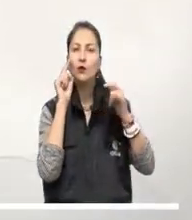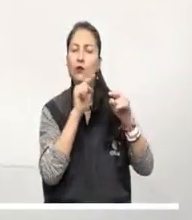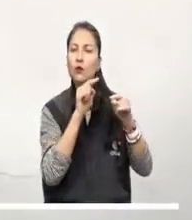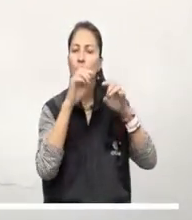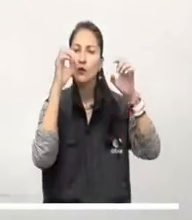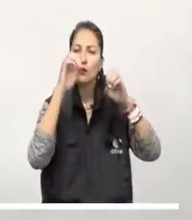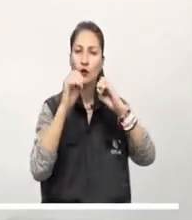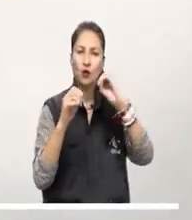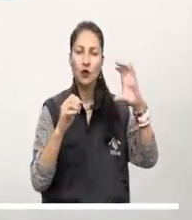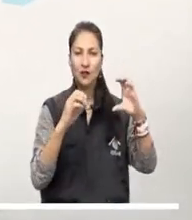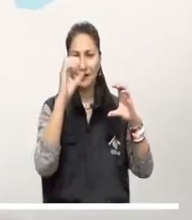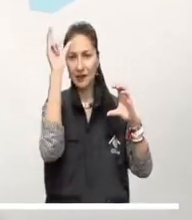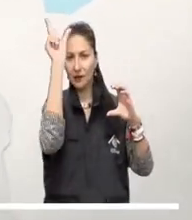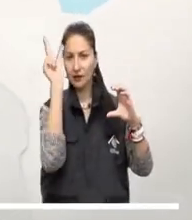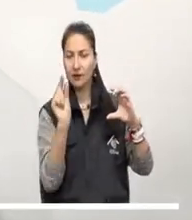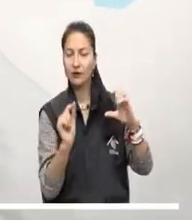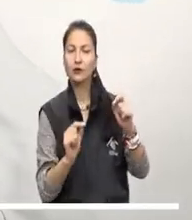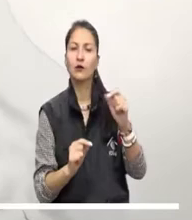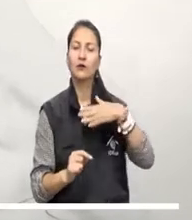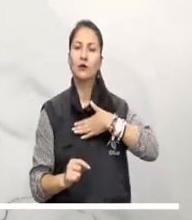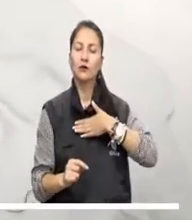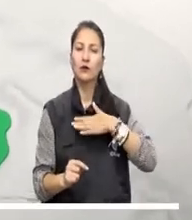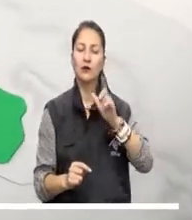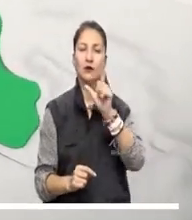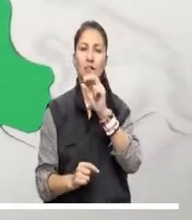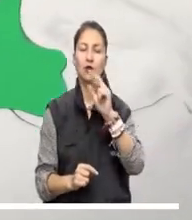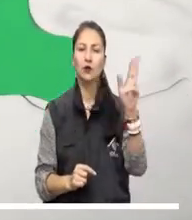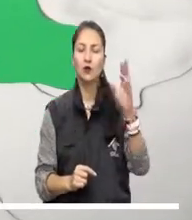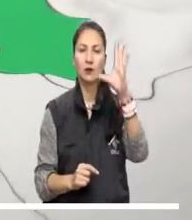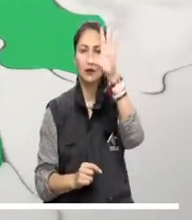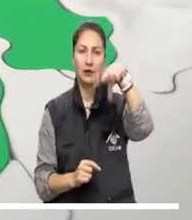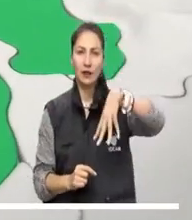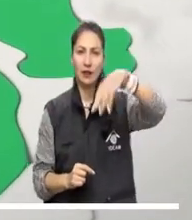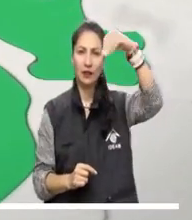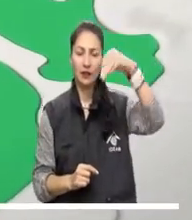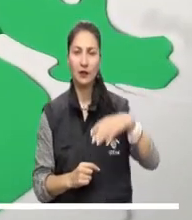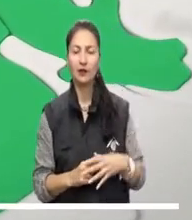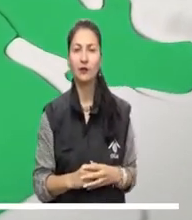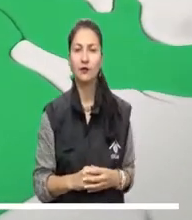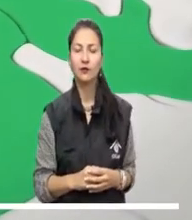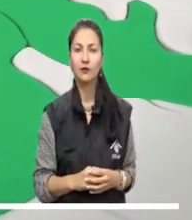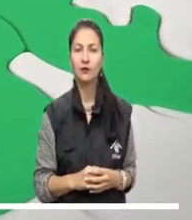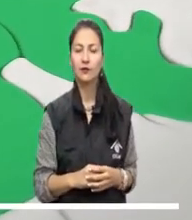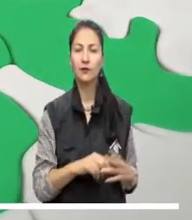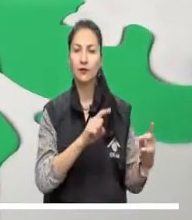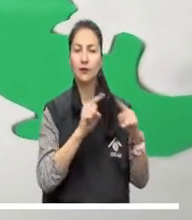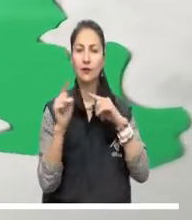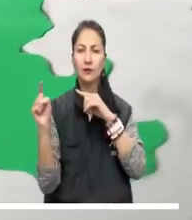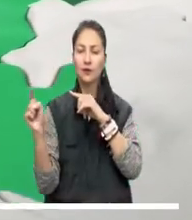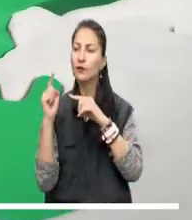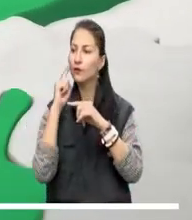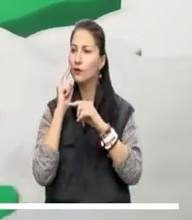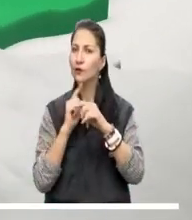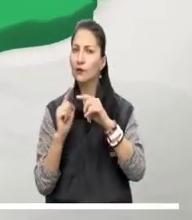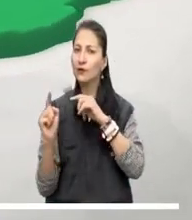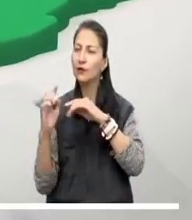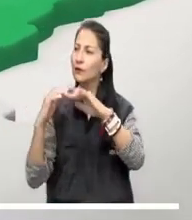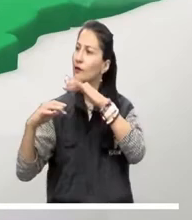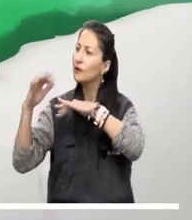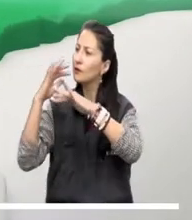Cielo nublado y lluvias de diferente intensidad se anticipan sobre el occidente del Cesar, sur de Bolívar y suroriente de